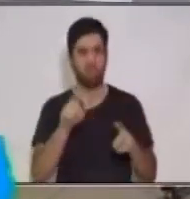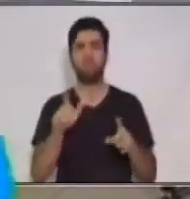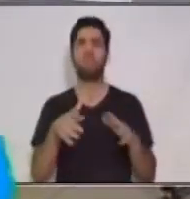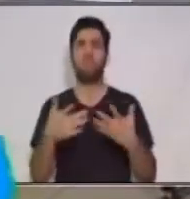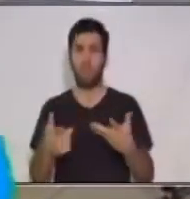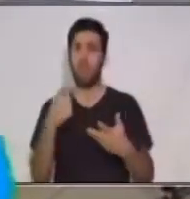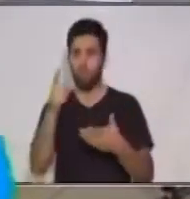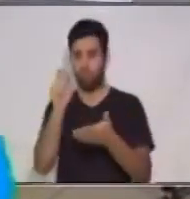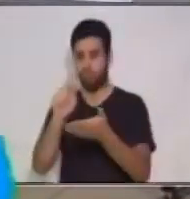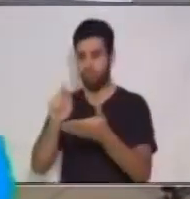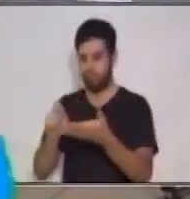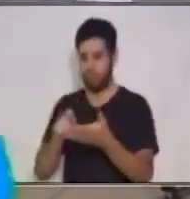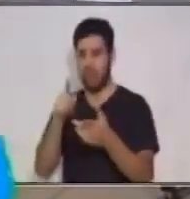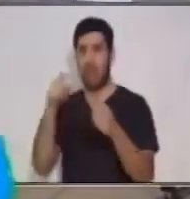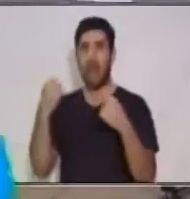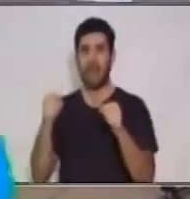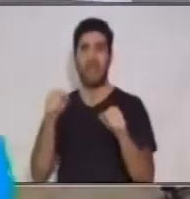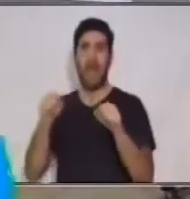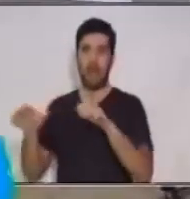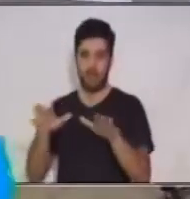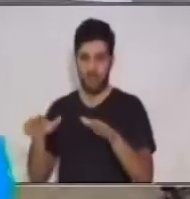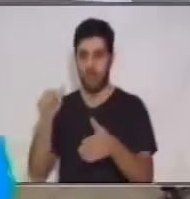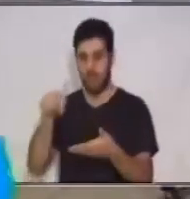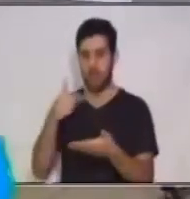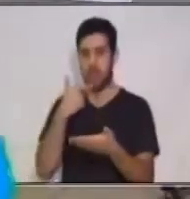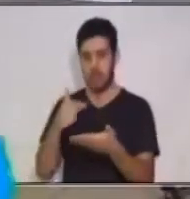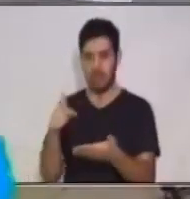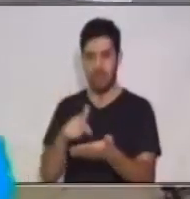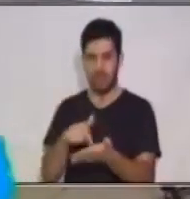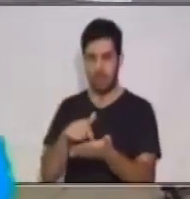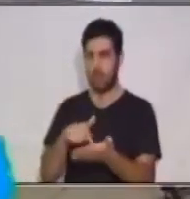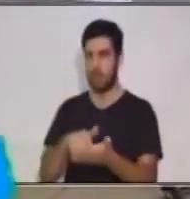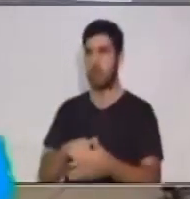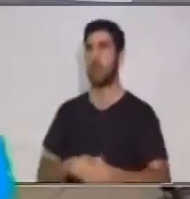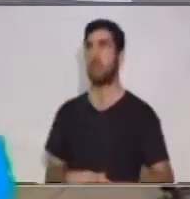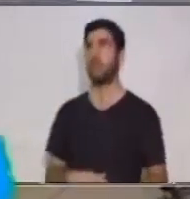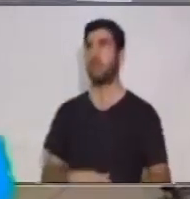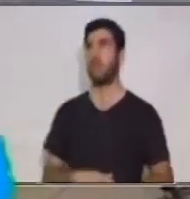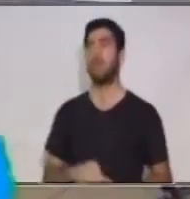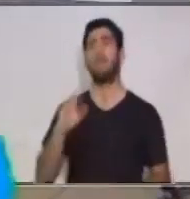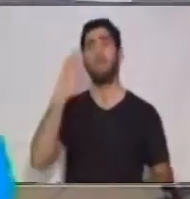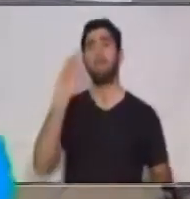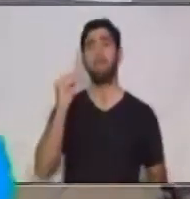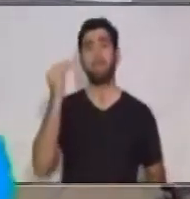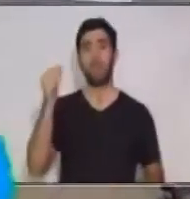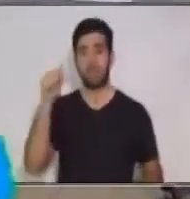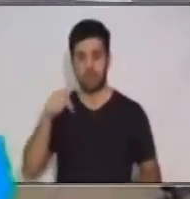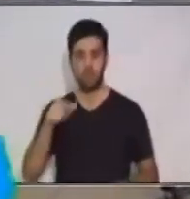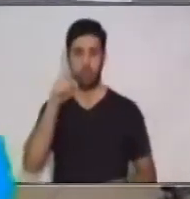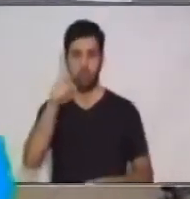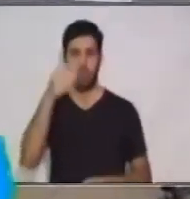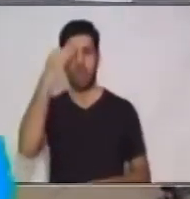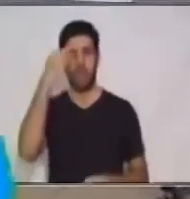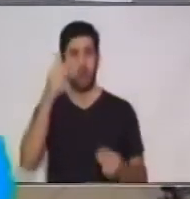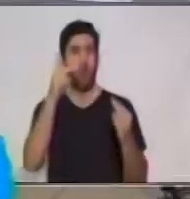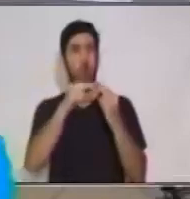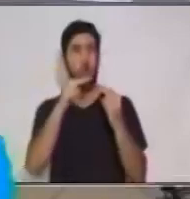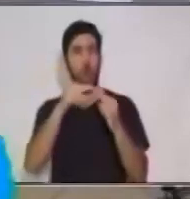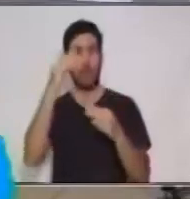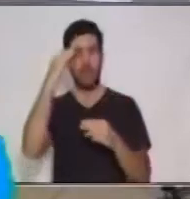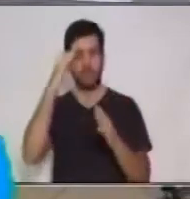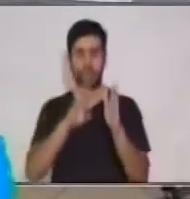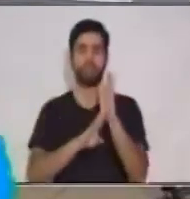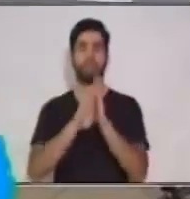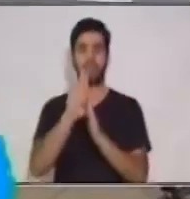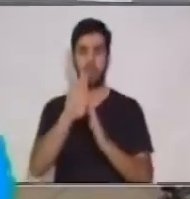a realizar las actividades que se te especifican en la guía de autoaprendizaje, porque es parte de conocimiento, no solo para